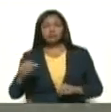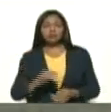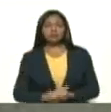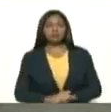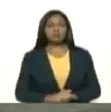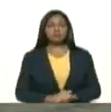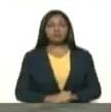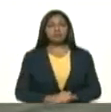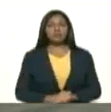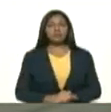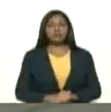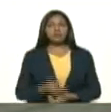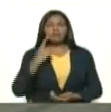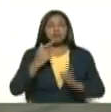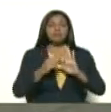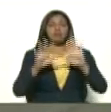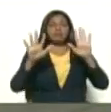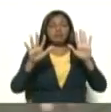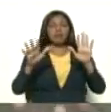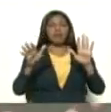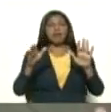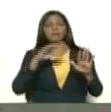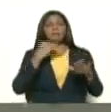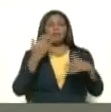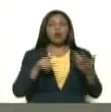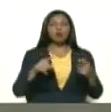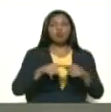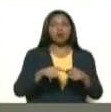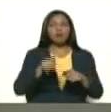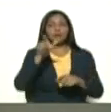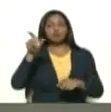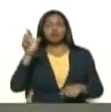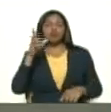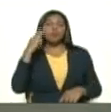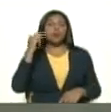de cada 10 muertos, 7 son afrodescendientes.